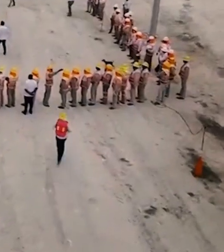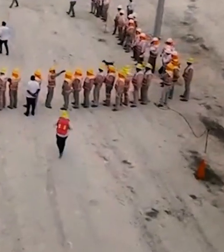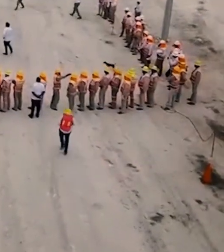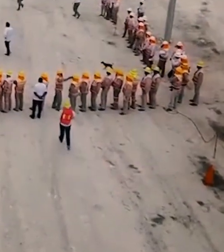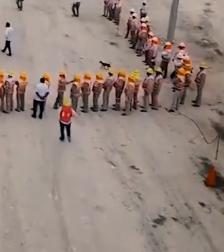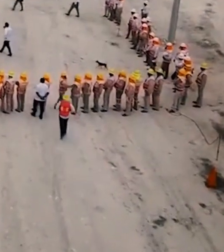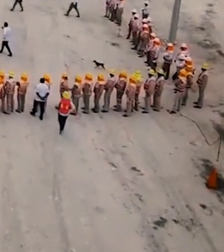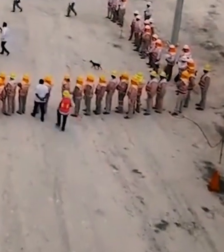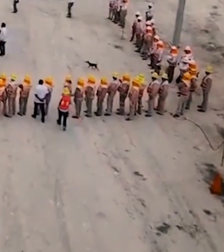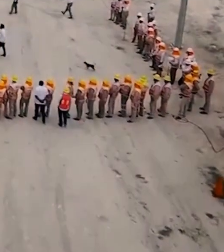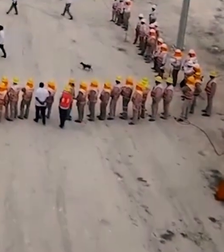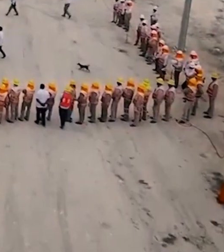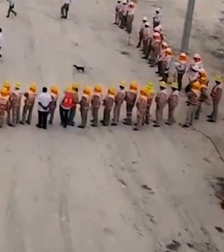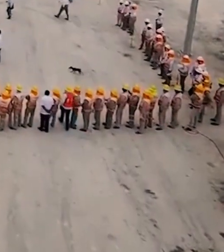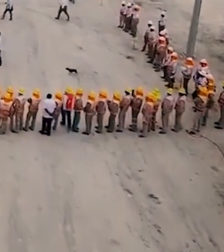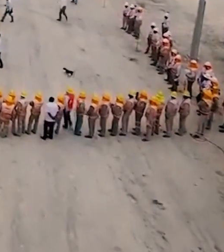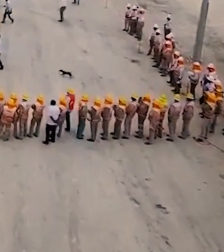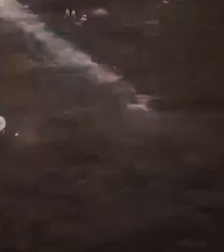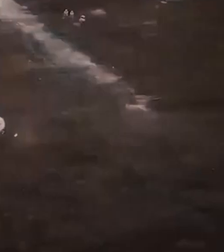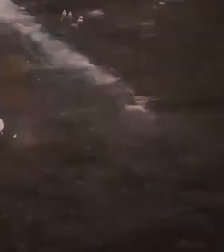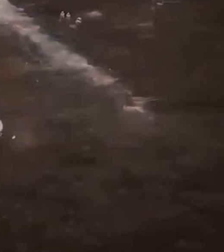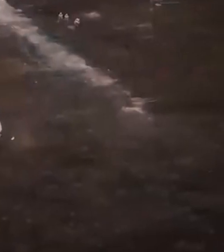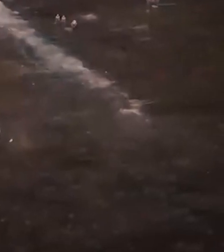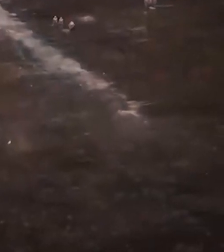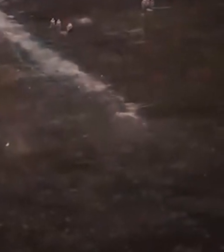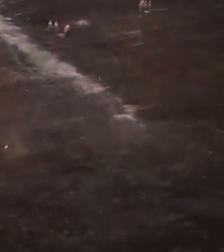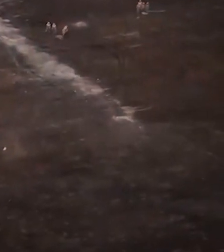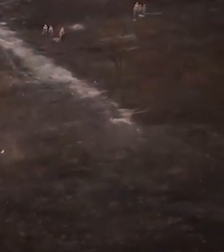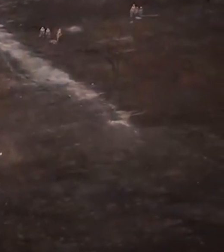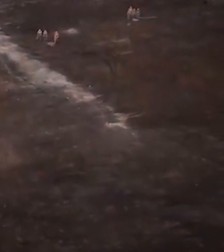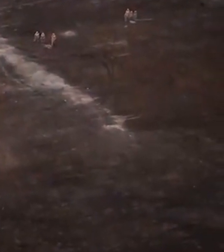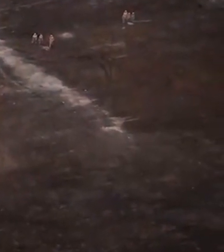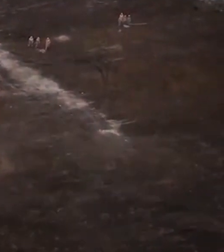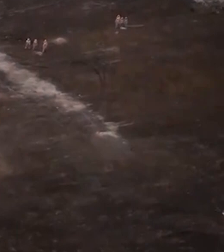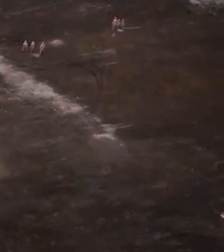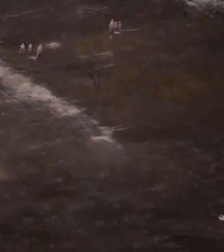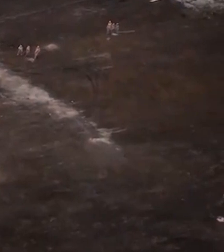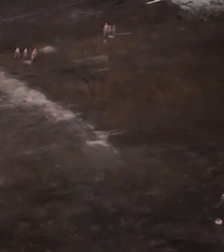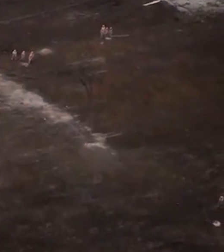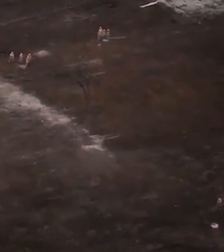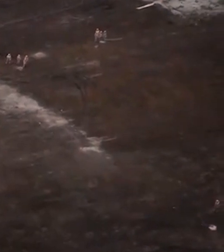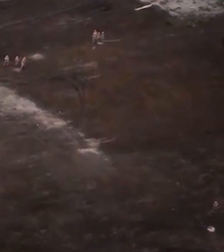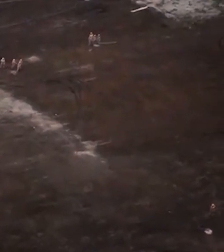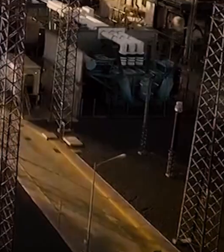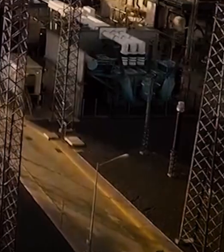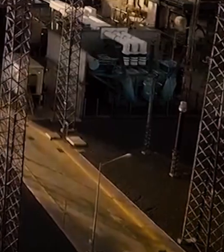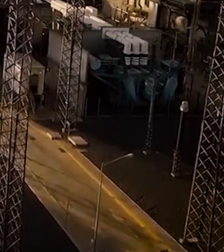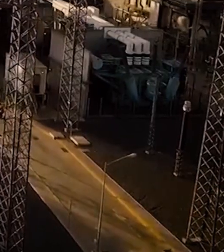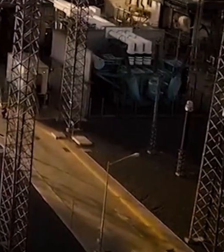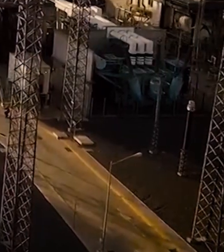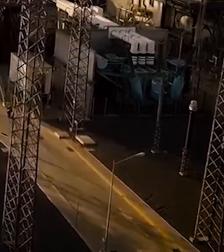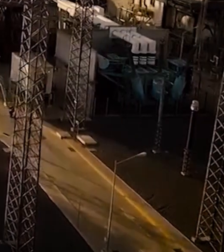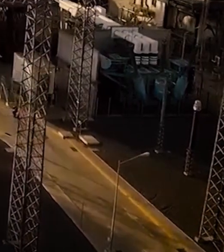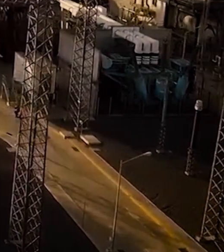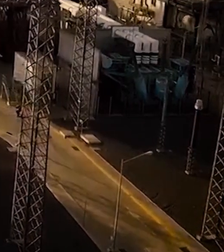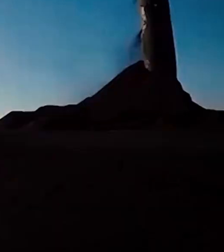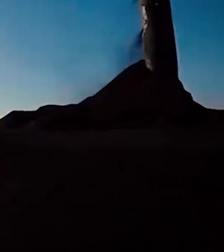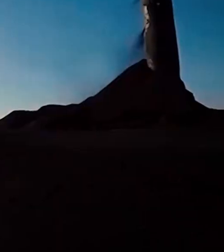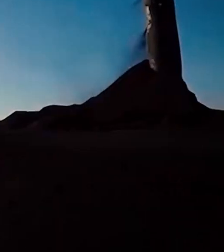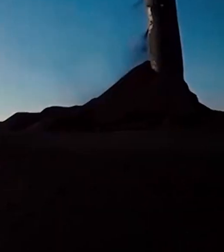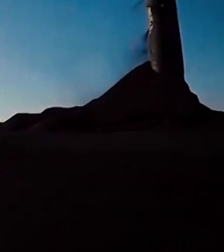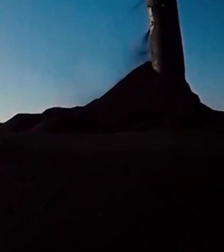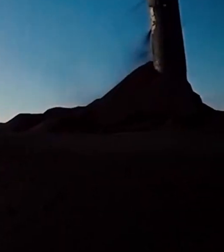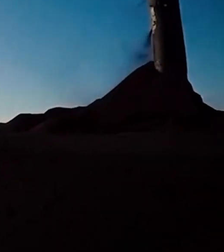México fueron el centro de la agenda. La posición de México, dijo, es de disposición al diálogo, pero con respeto a la